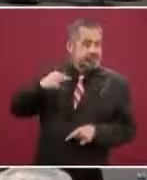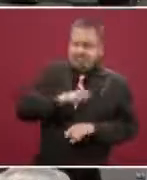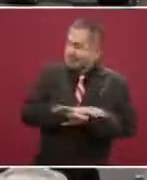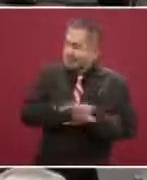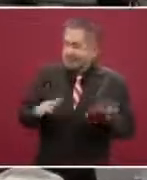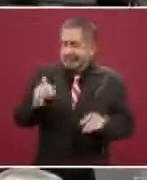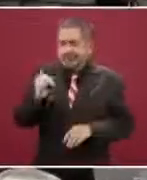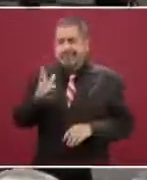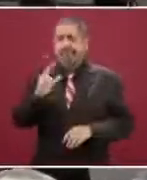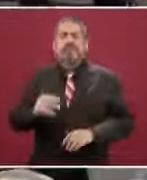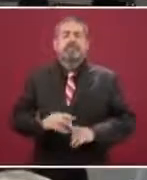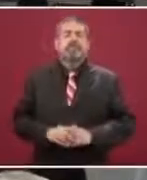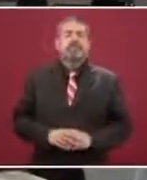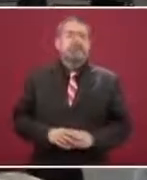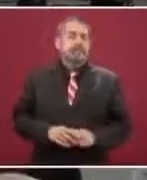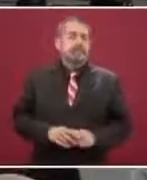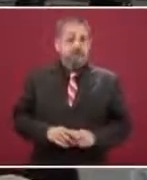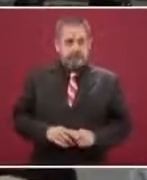y de